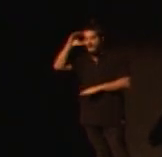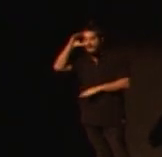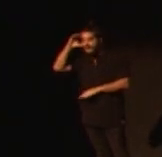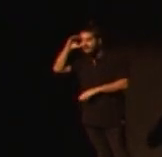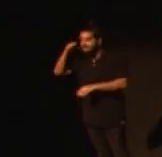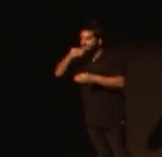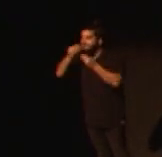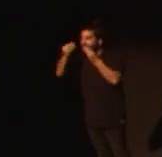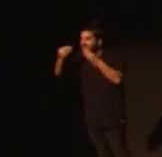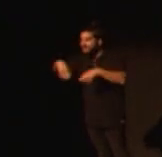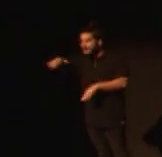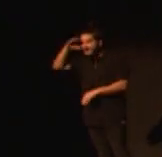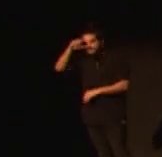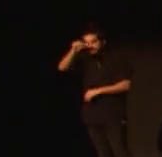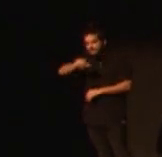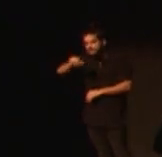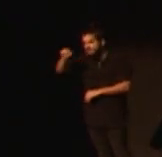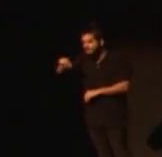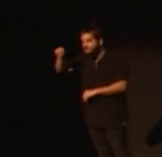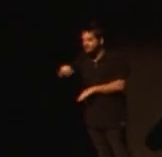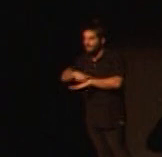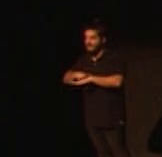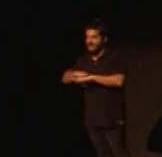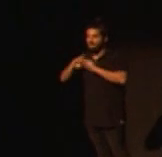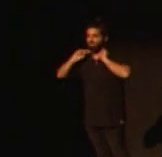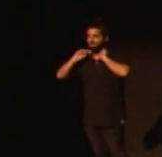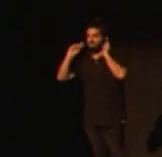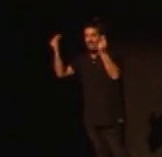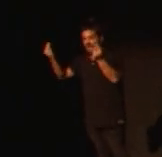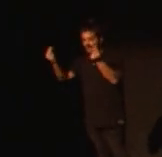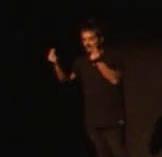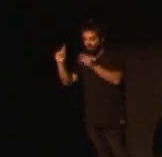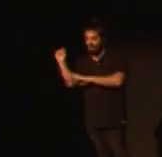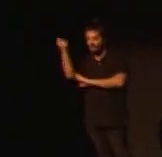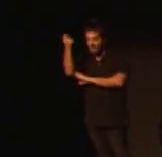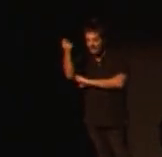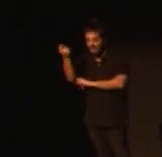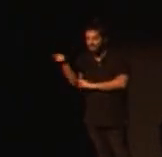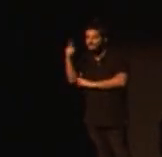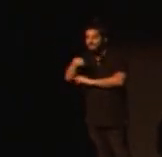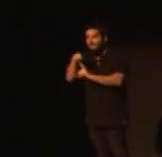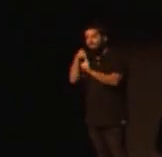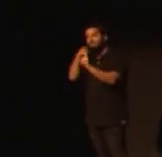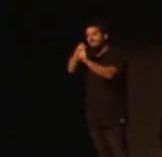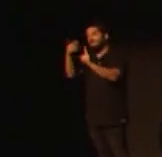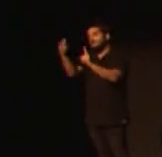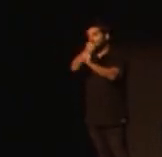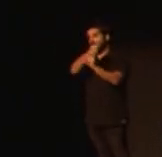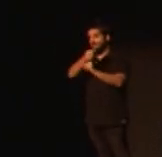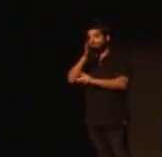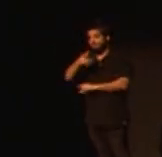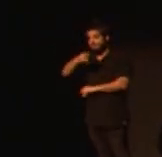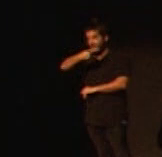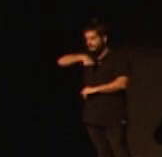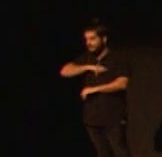superar nuestros desafíos y alcanzar nuestras metas. Porque cuando hacemos un poco de silencio a nuestro alrededor y nos paramos a escuchar una